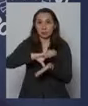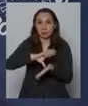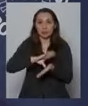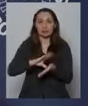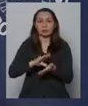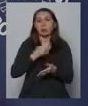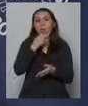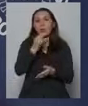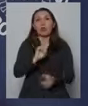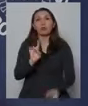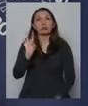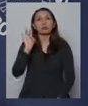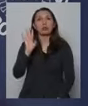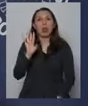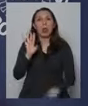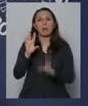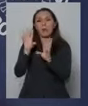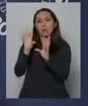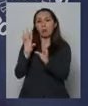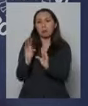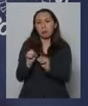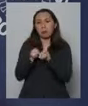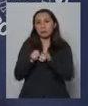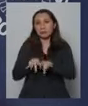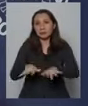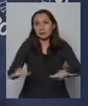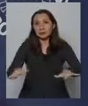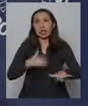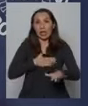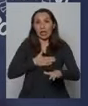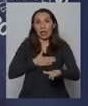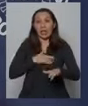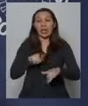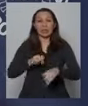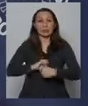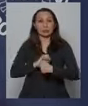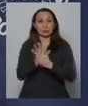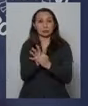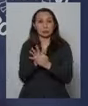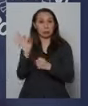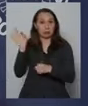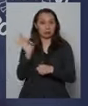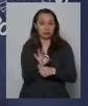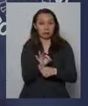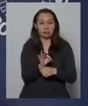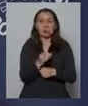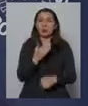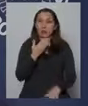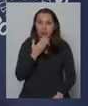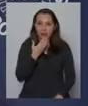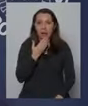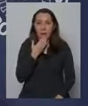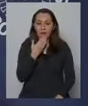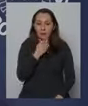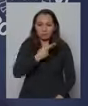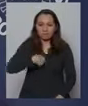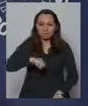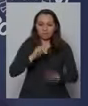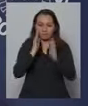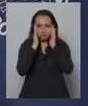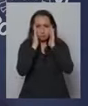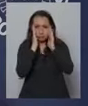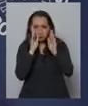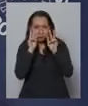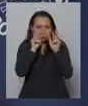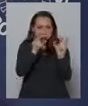decirle que no solamente para disminuir la propagación del virus COVID-19, sino que también estamos muy